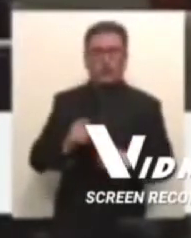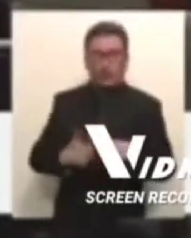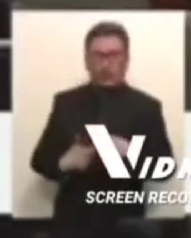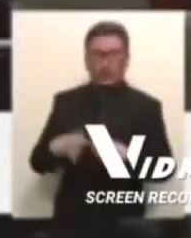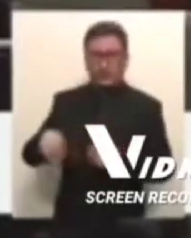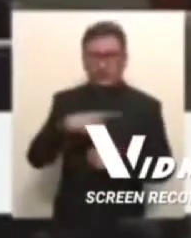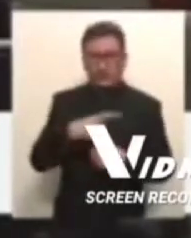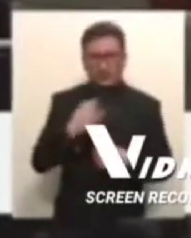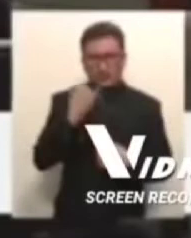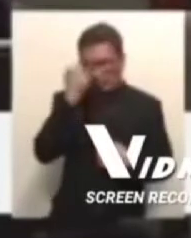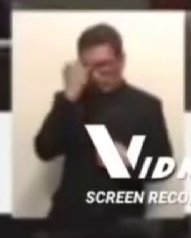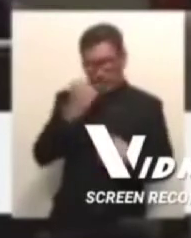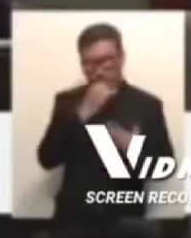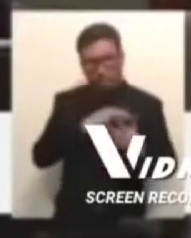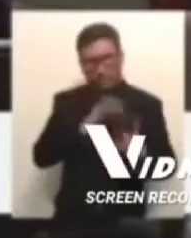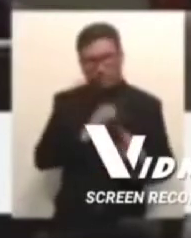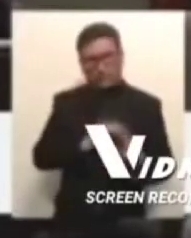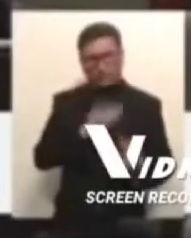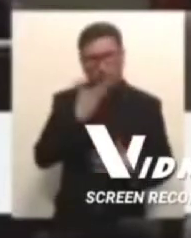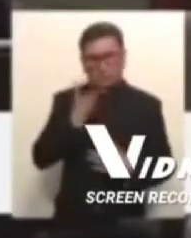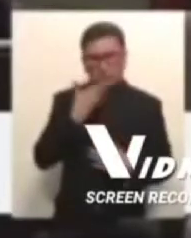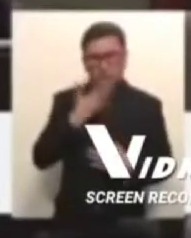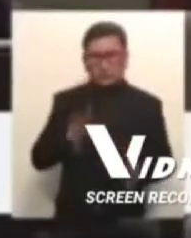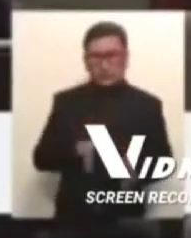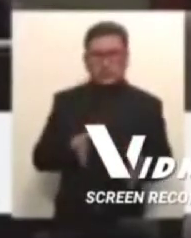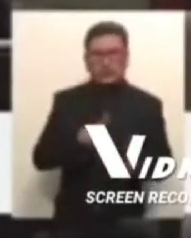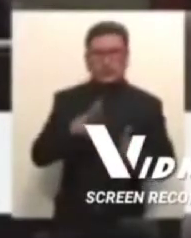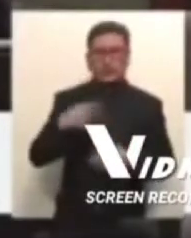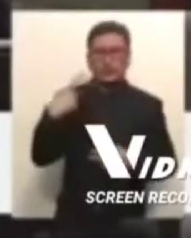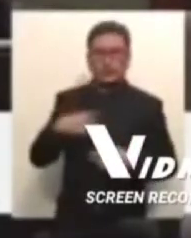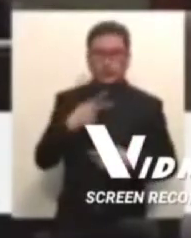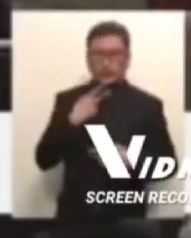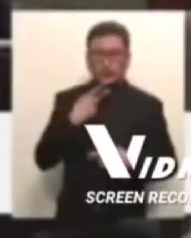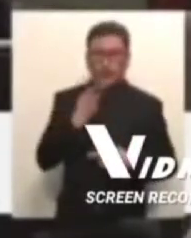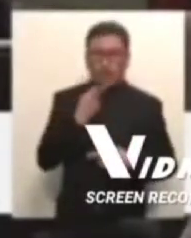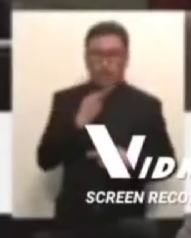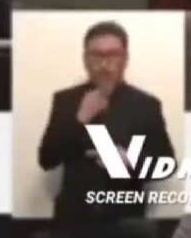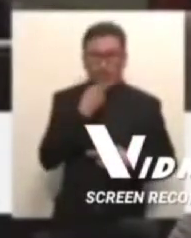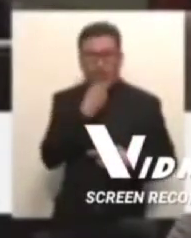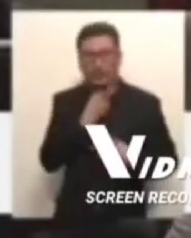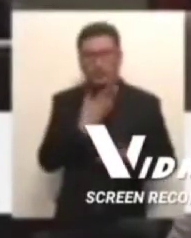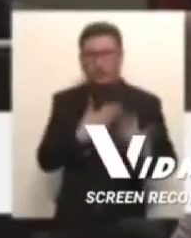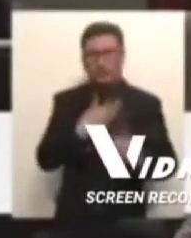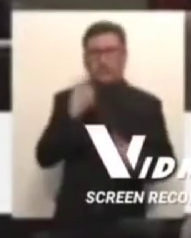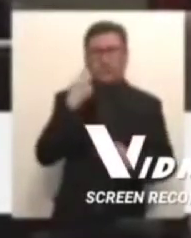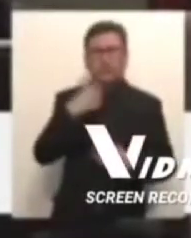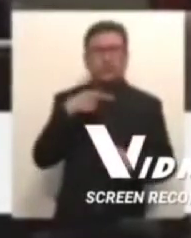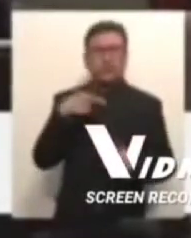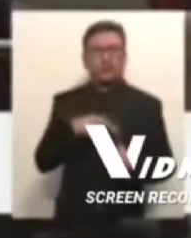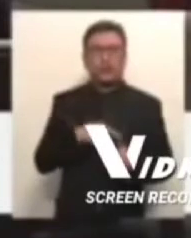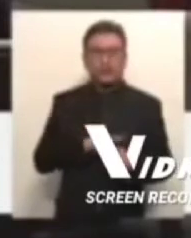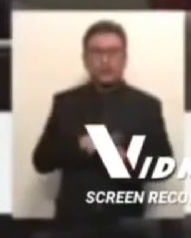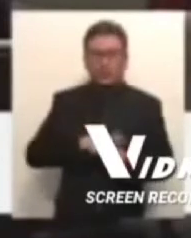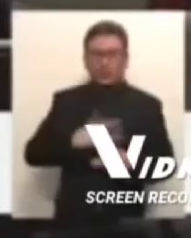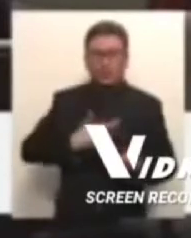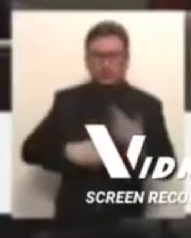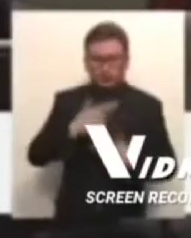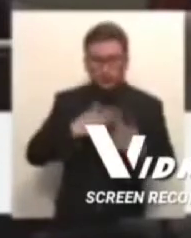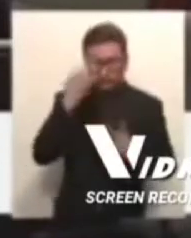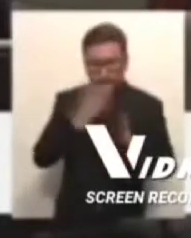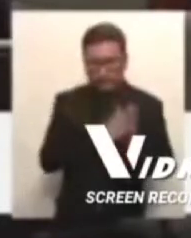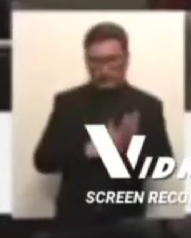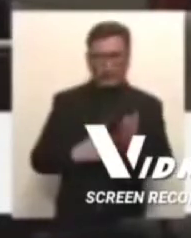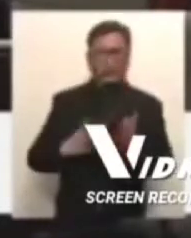una apología de ello está incitando con su lenguaje a que este país regrese a etapas